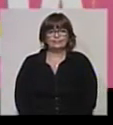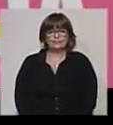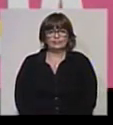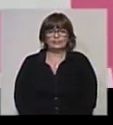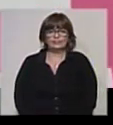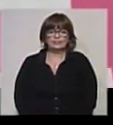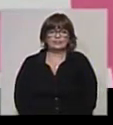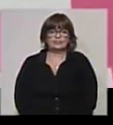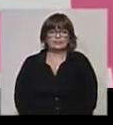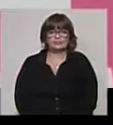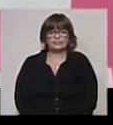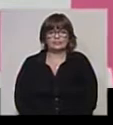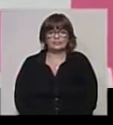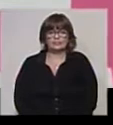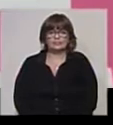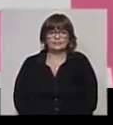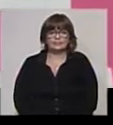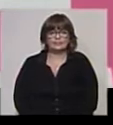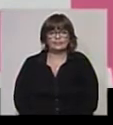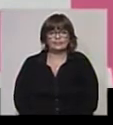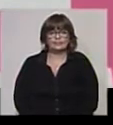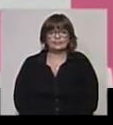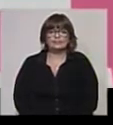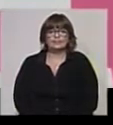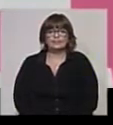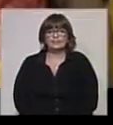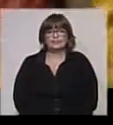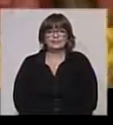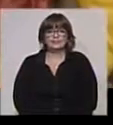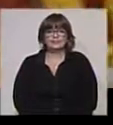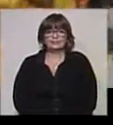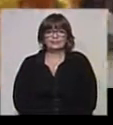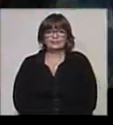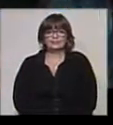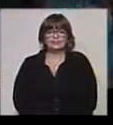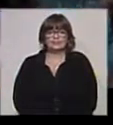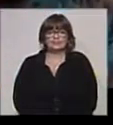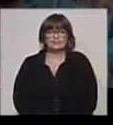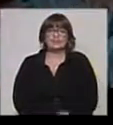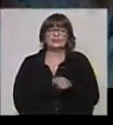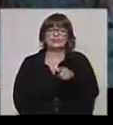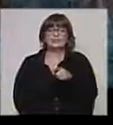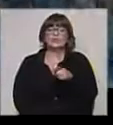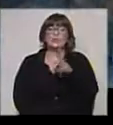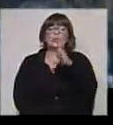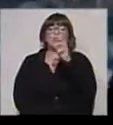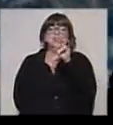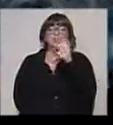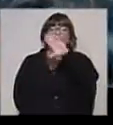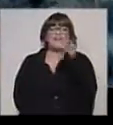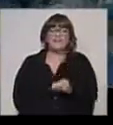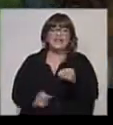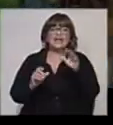Bueno, Suráfrica ganó las llamadas de Durazno con